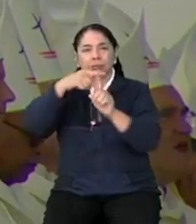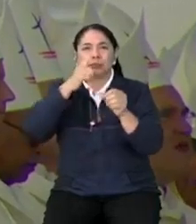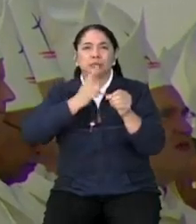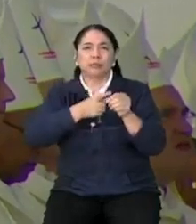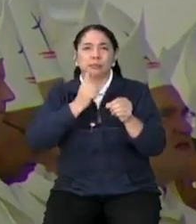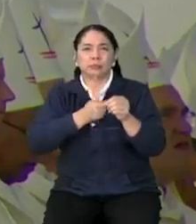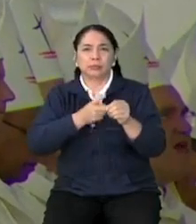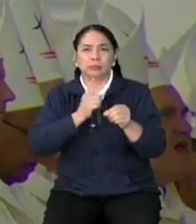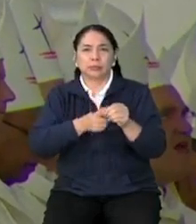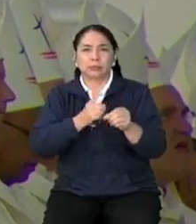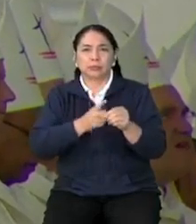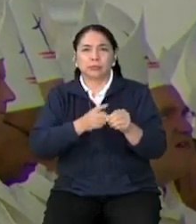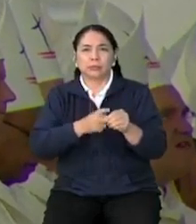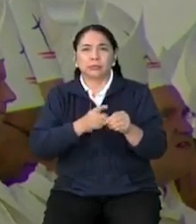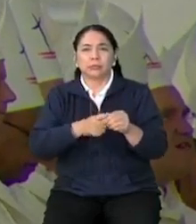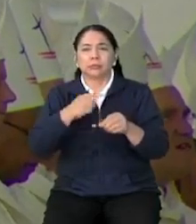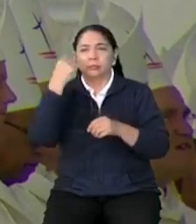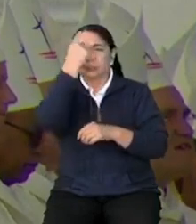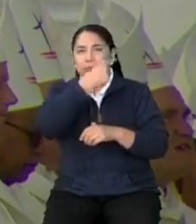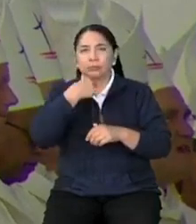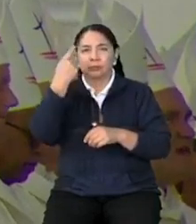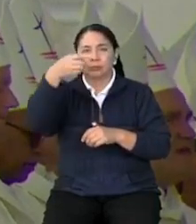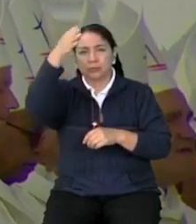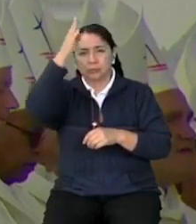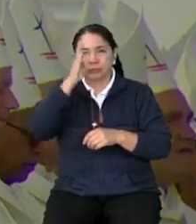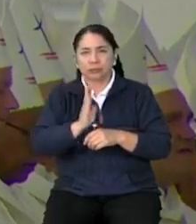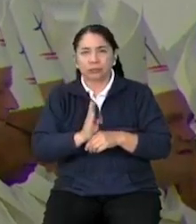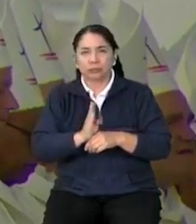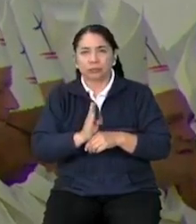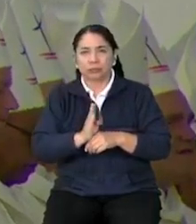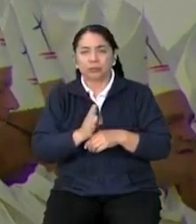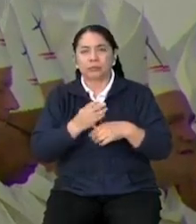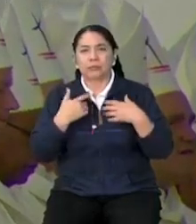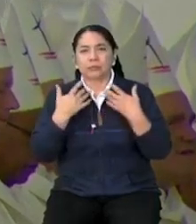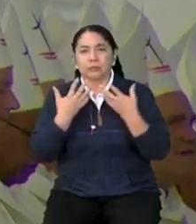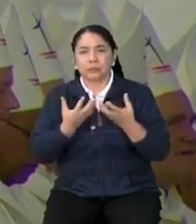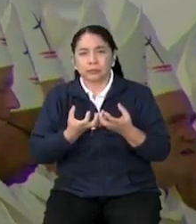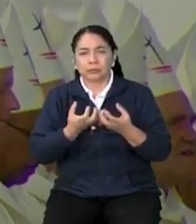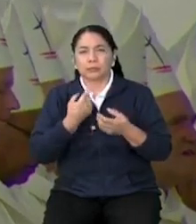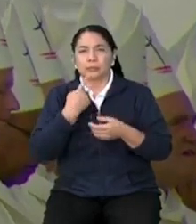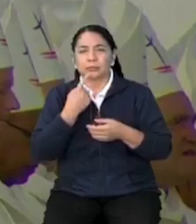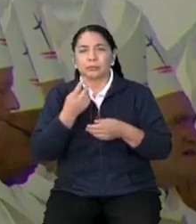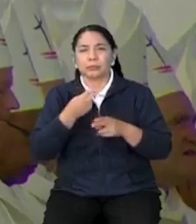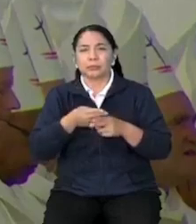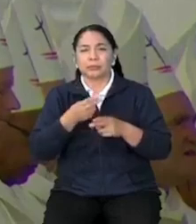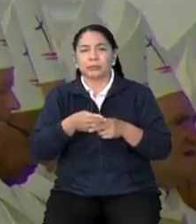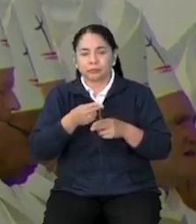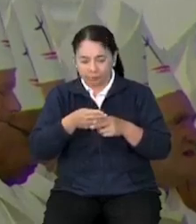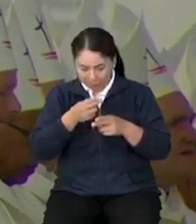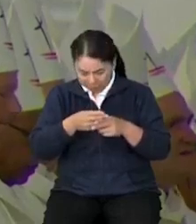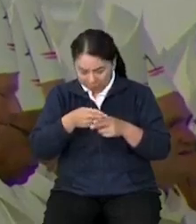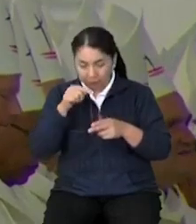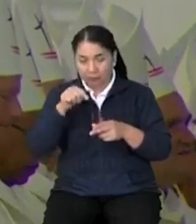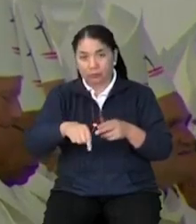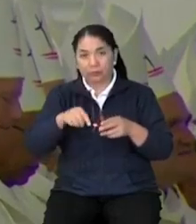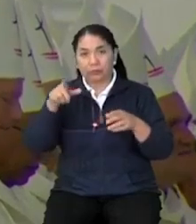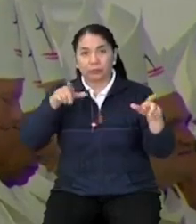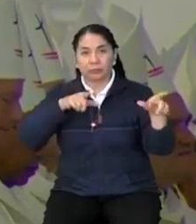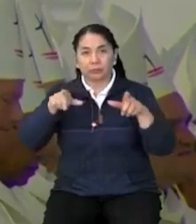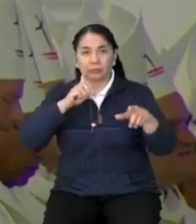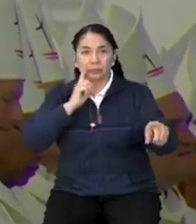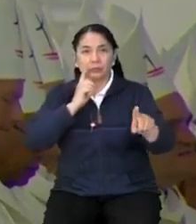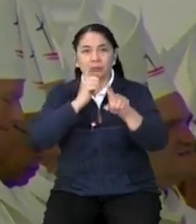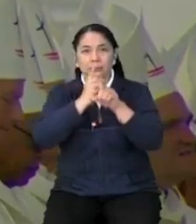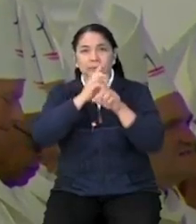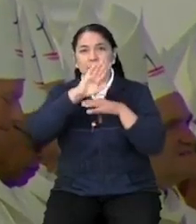quito la carita de Dios como cariñosamente la llamamos será lugar de encuentro